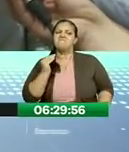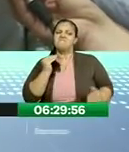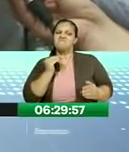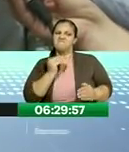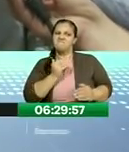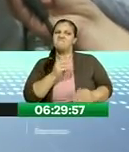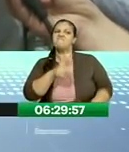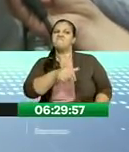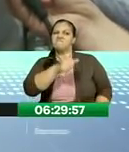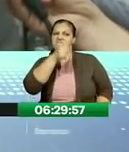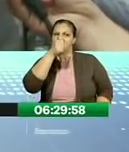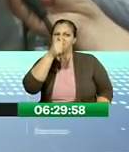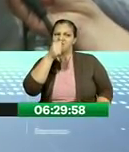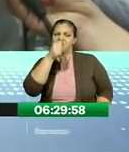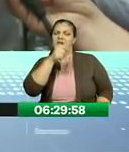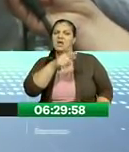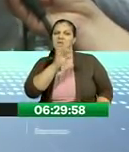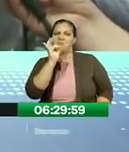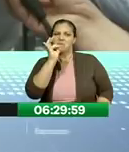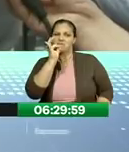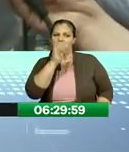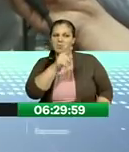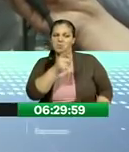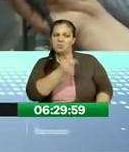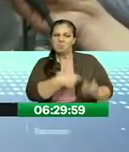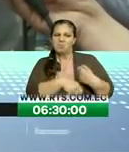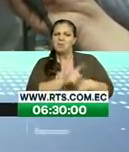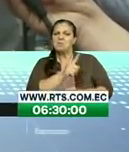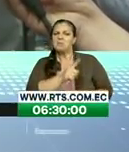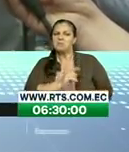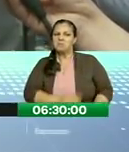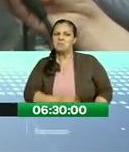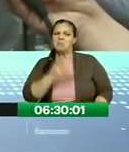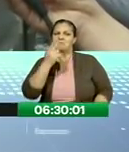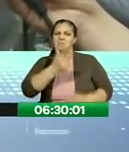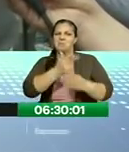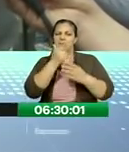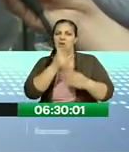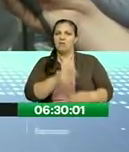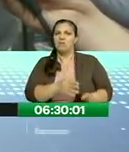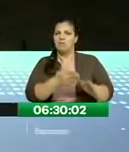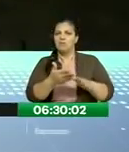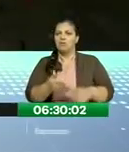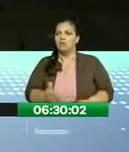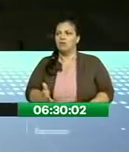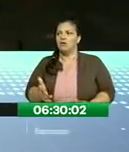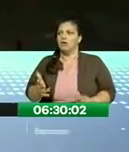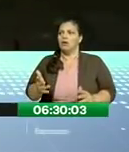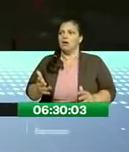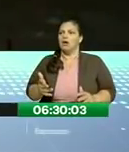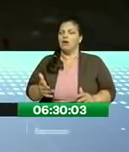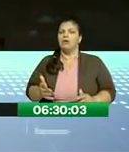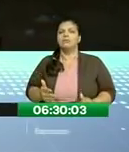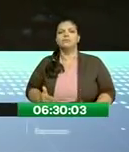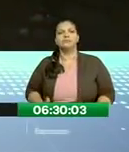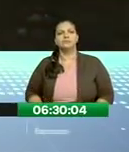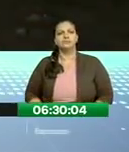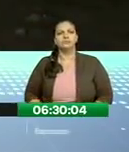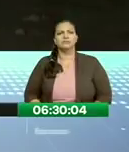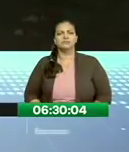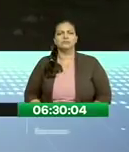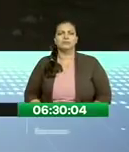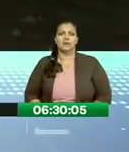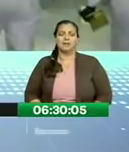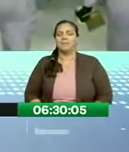sea por el caso de narcotráfico. Pero ya saben, el que mataron allá, después mataron al primo más allá, después al primo más